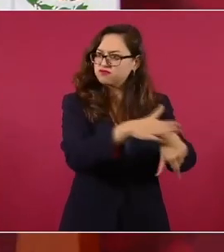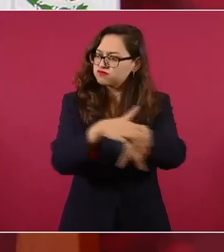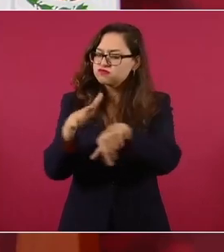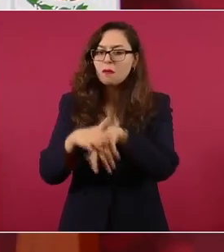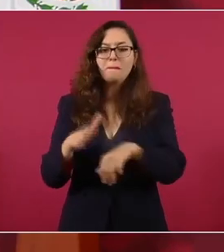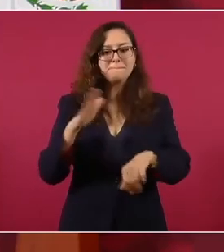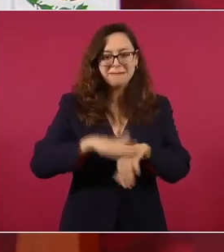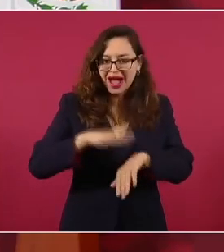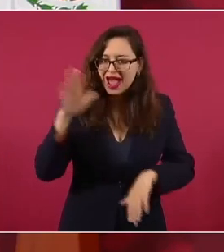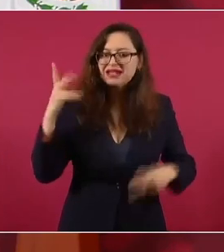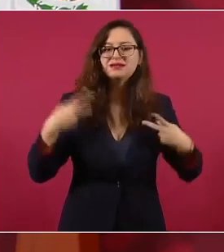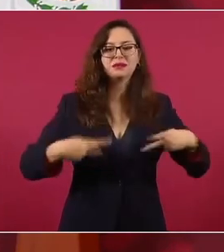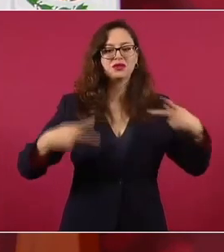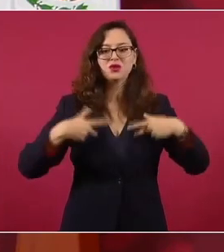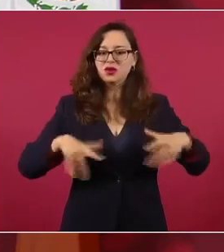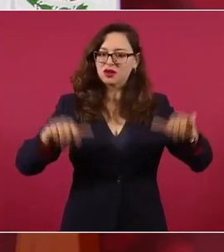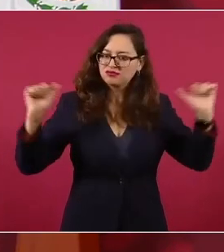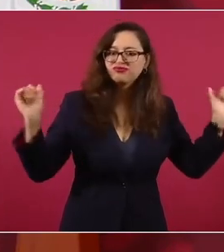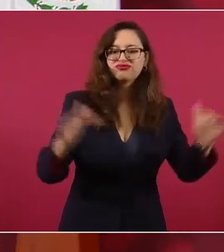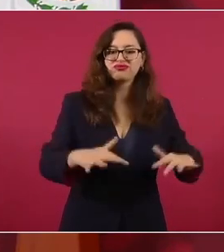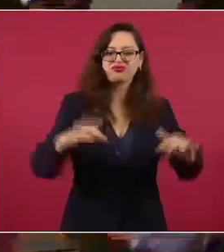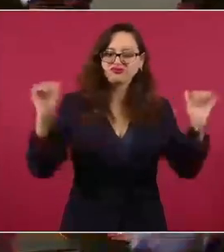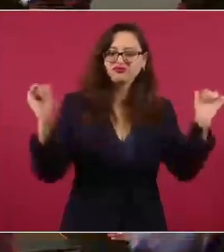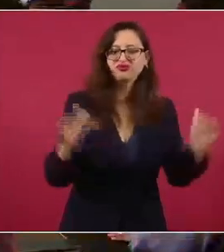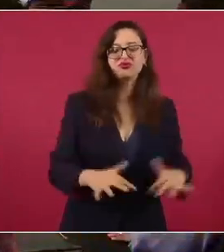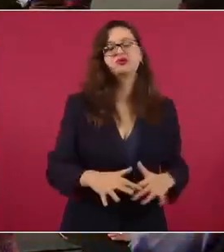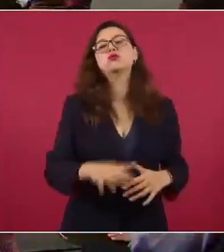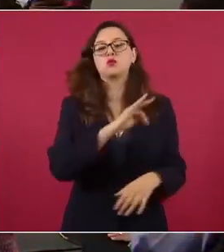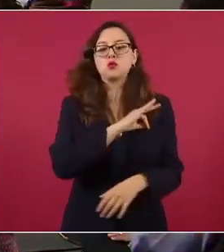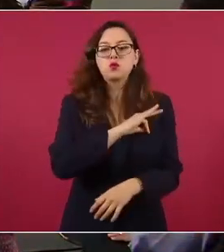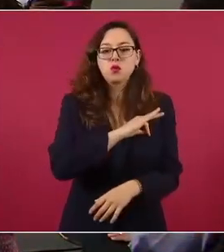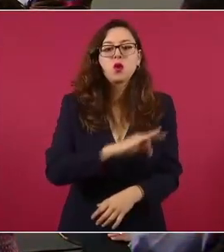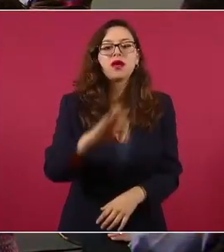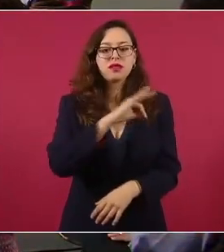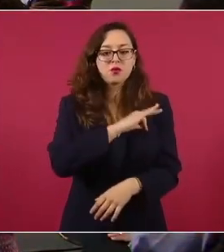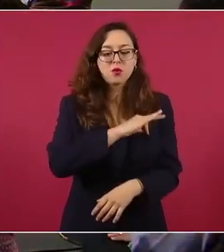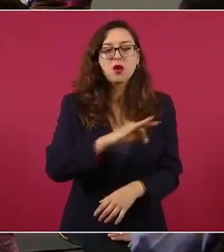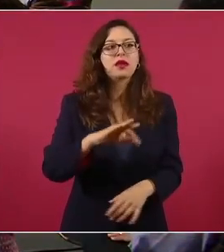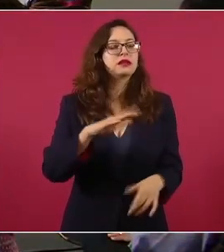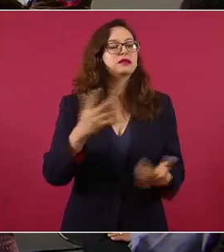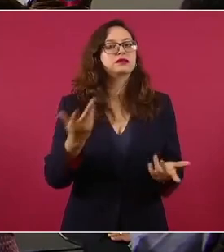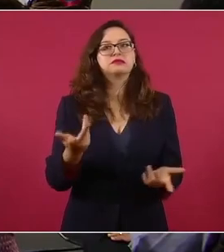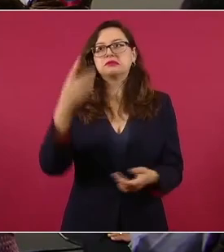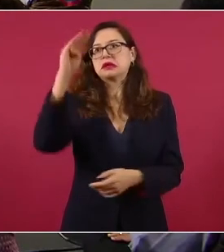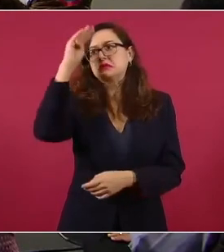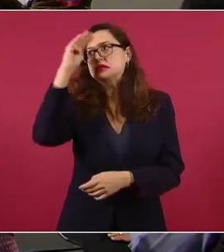ya sea porque se van a acercar las